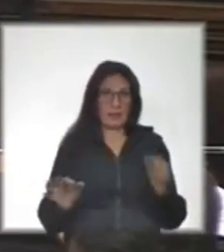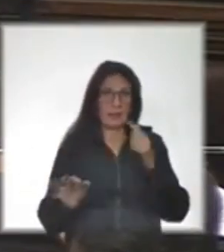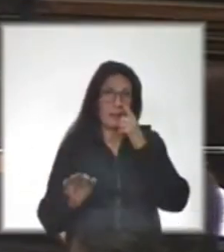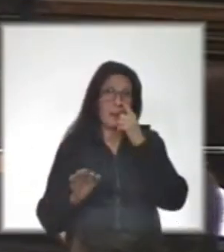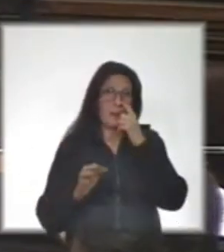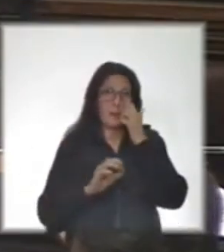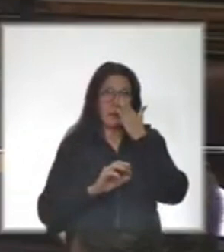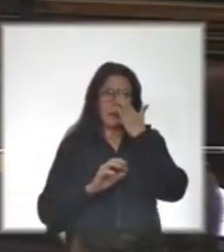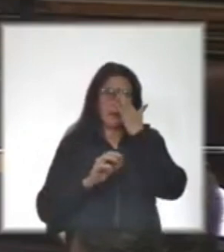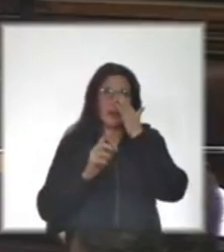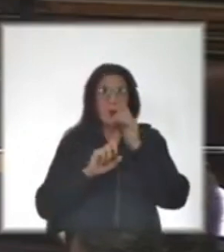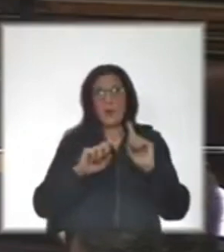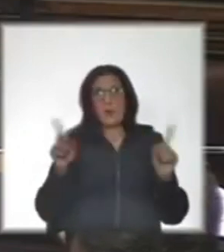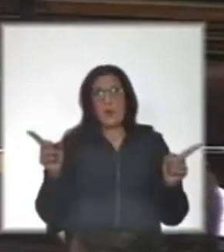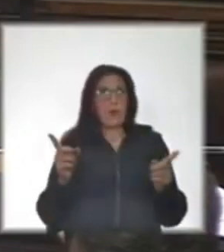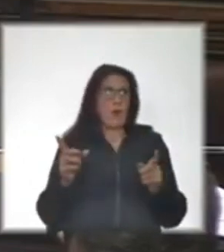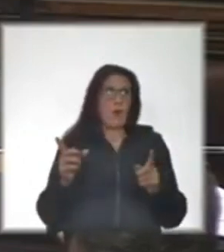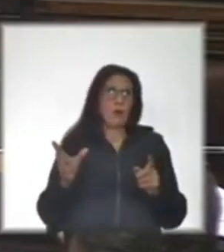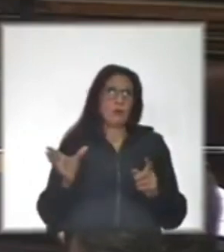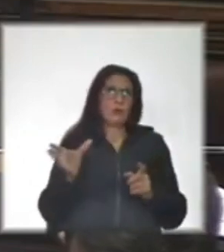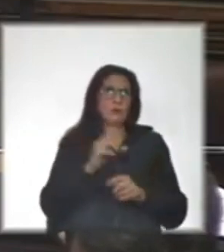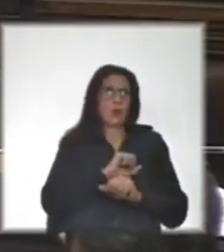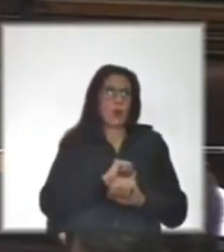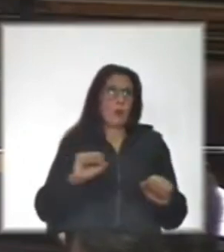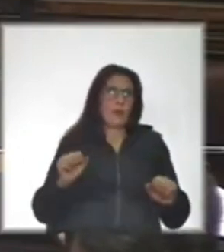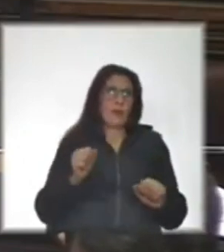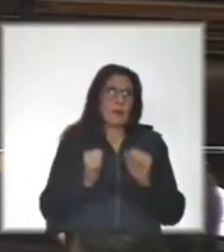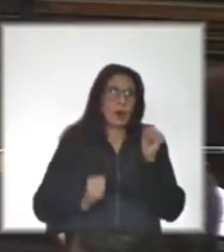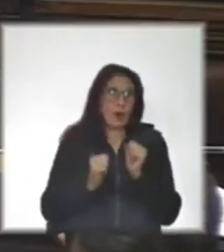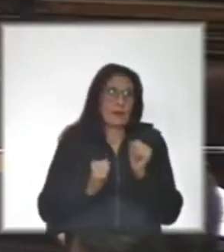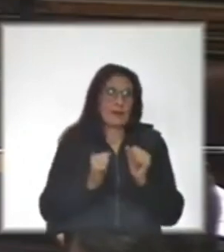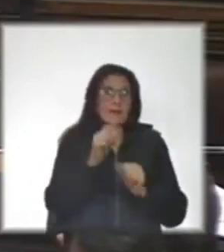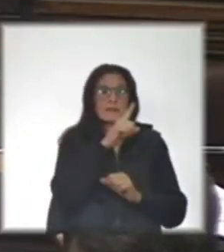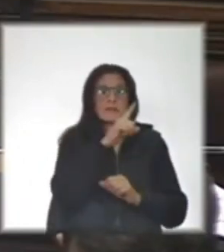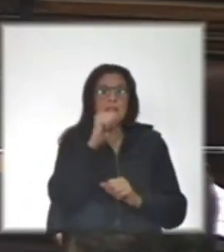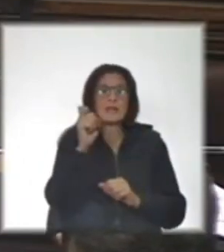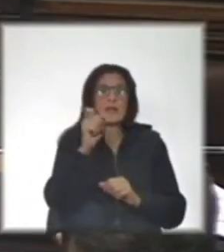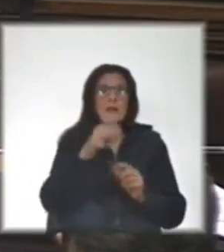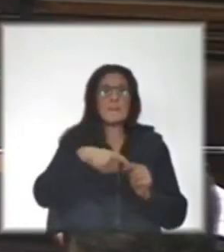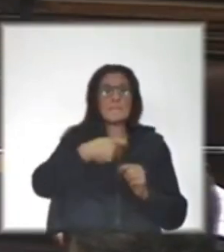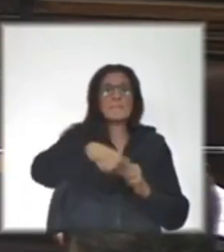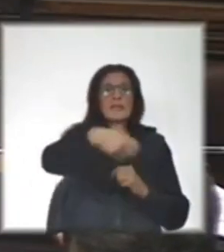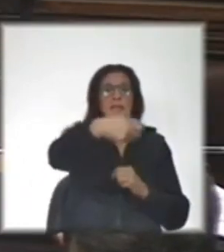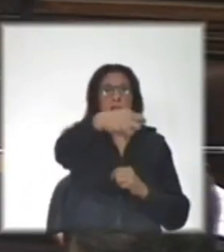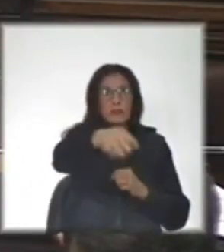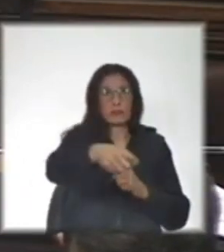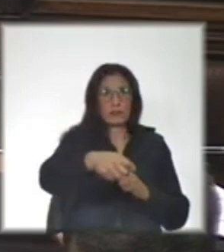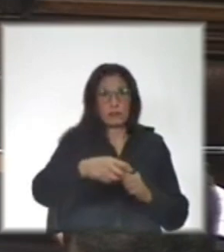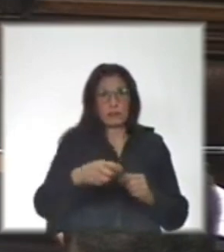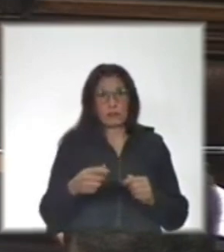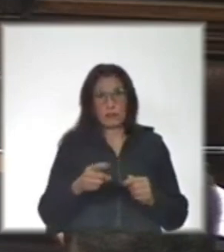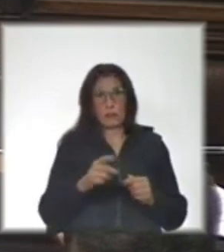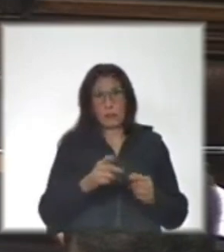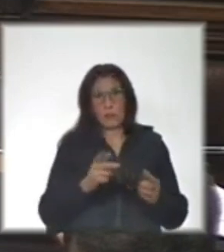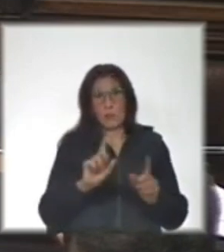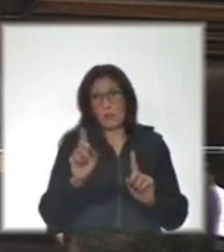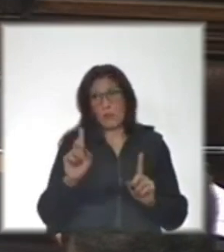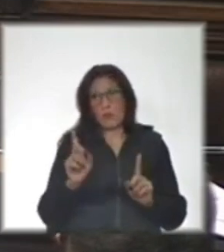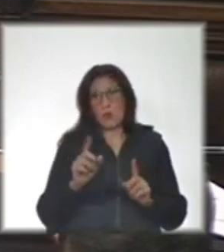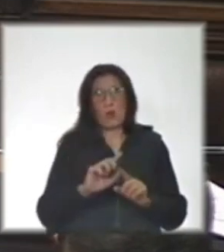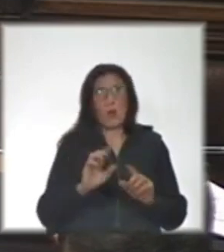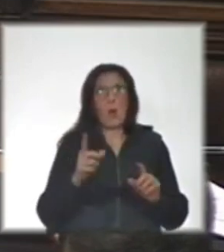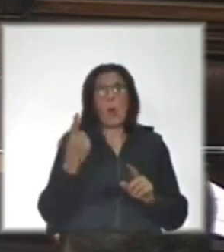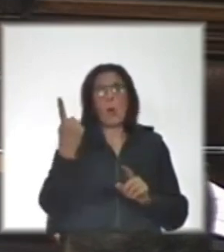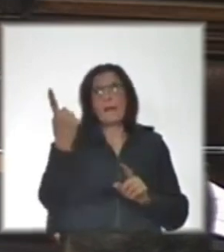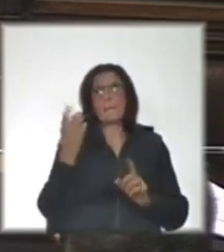no todos pueden correr 100 metros en 10 segundos como los campeones olímpicos, que nadie corra, que el primero